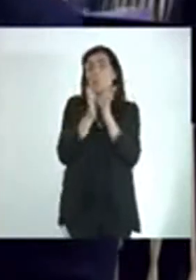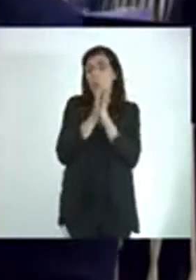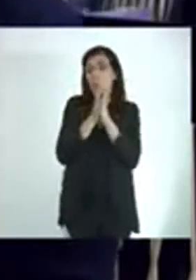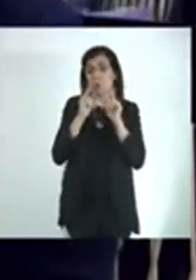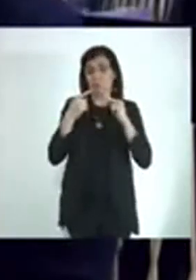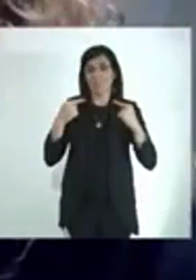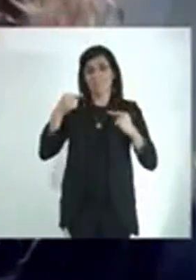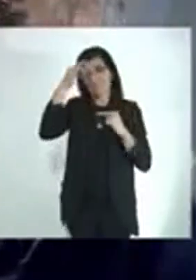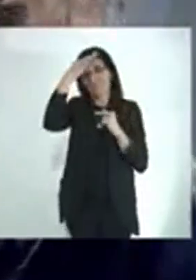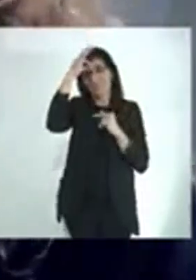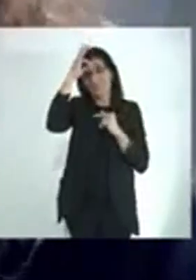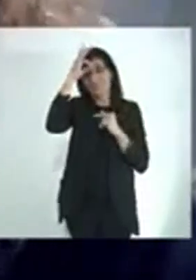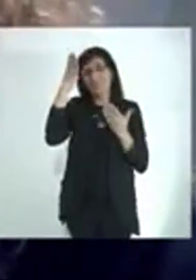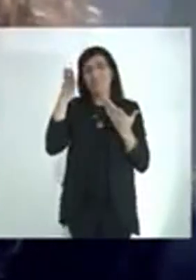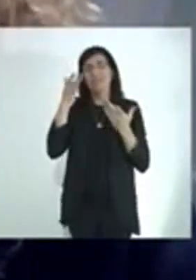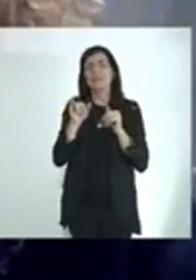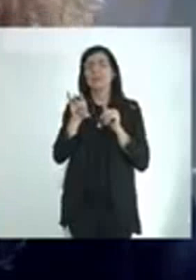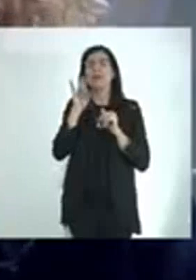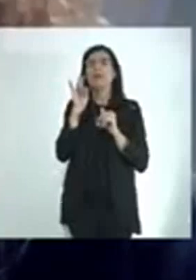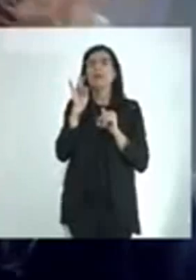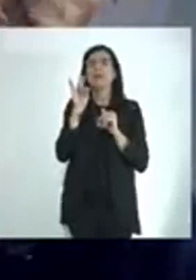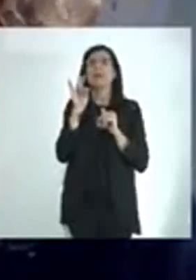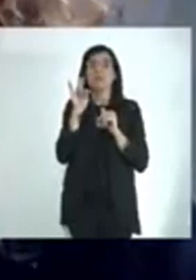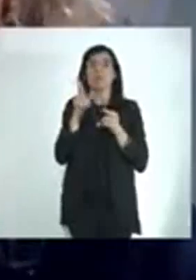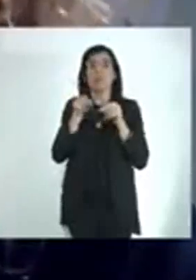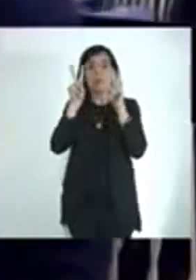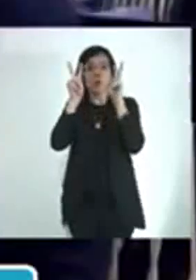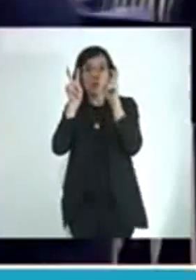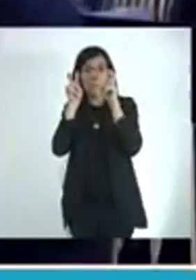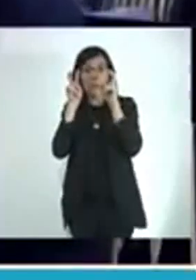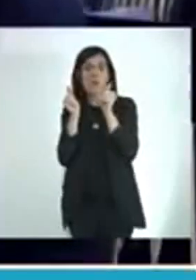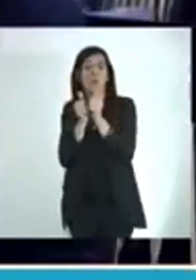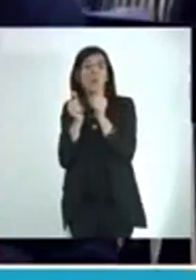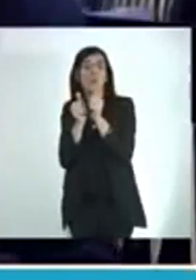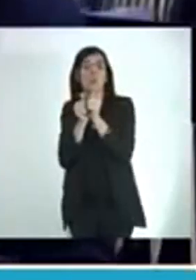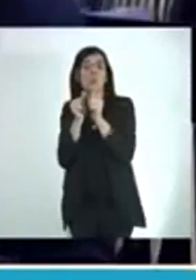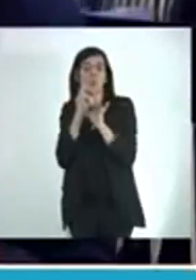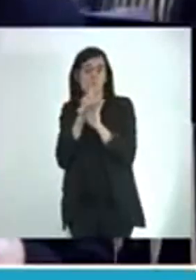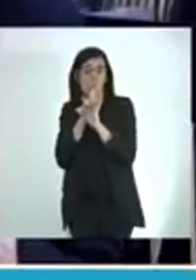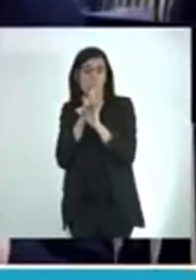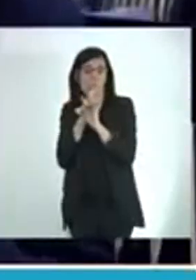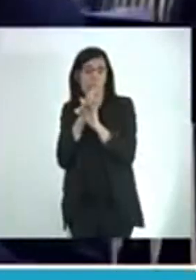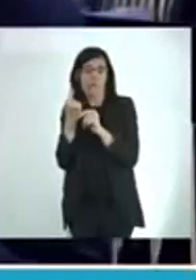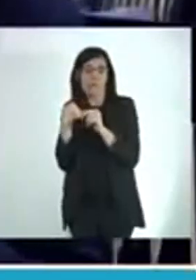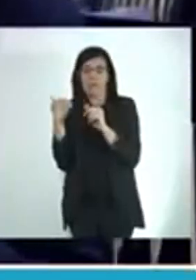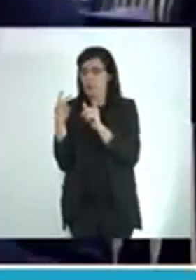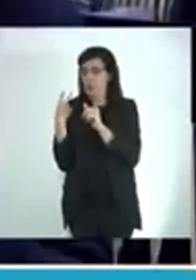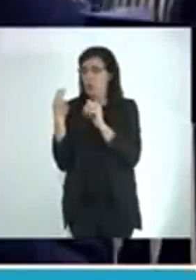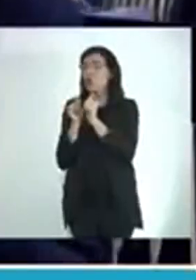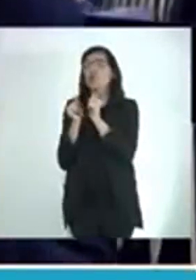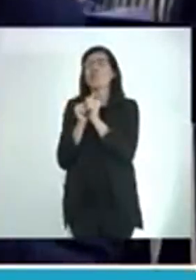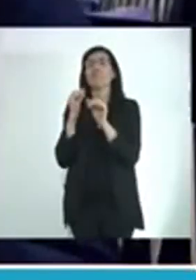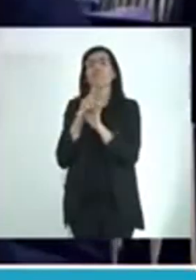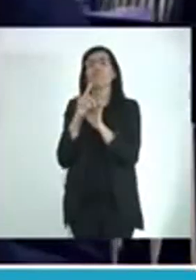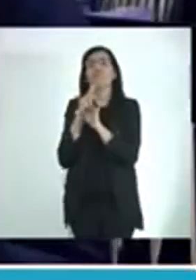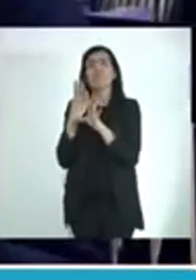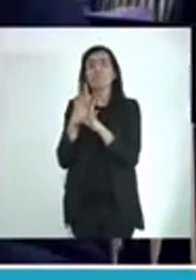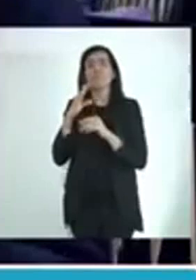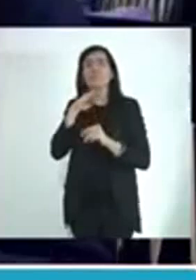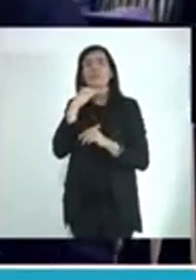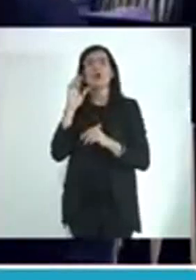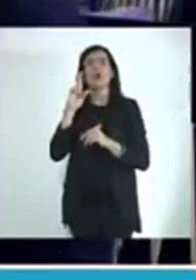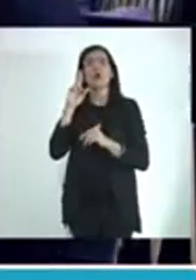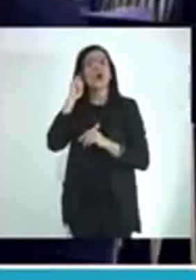en el ciclo básico, y elegimos un tema con el profesor Jorge Pineda, que es mi paralelo del área, que compartimos